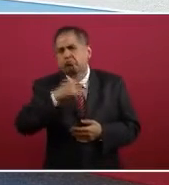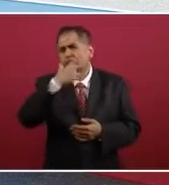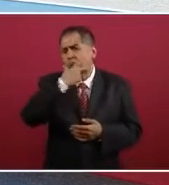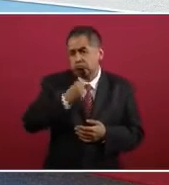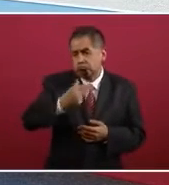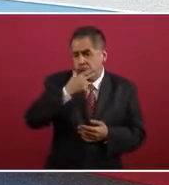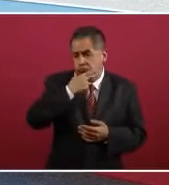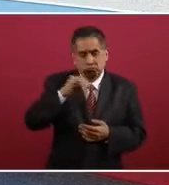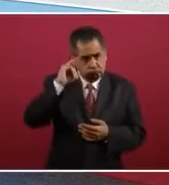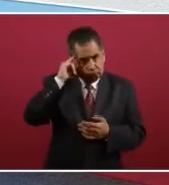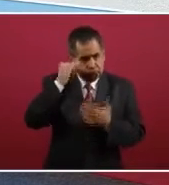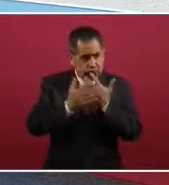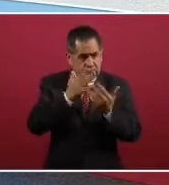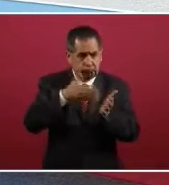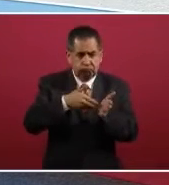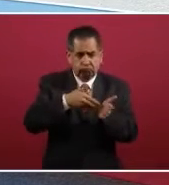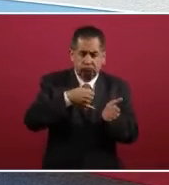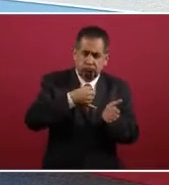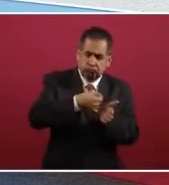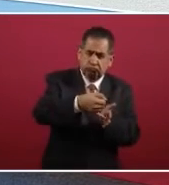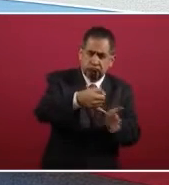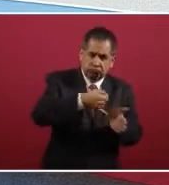hombres del campo,